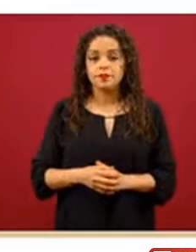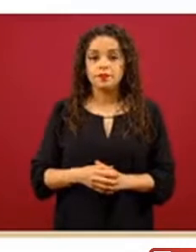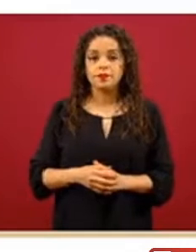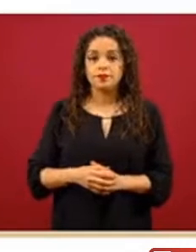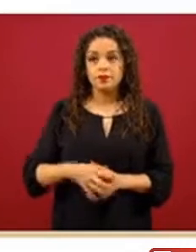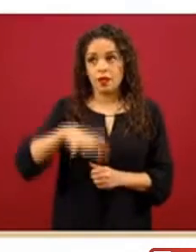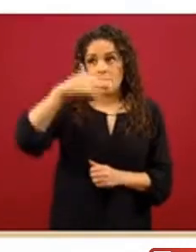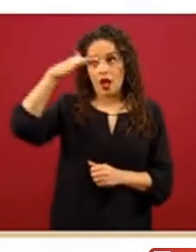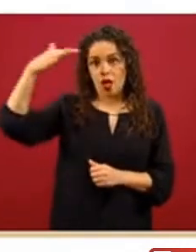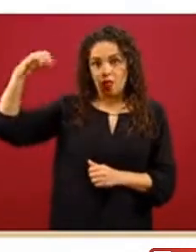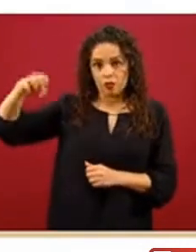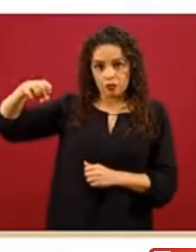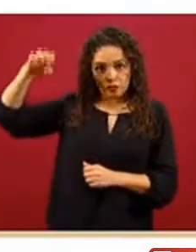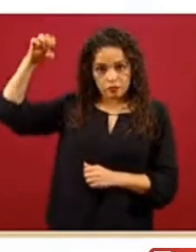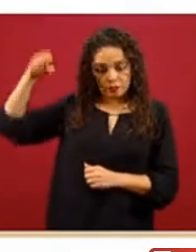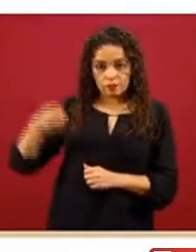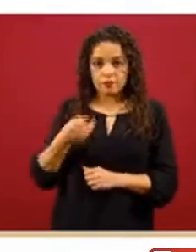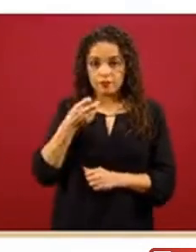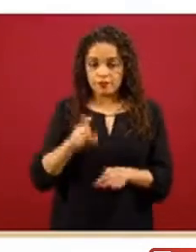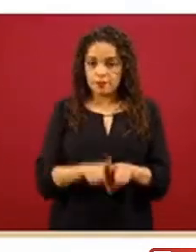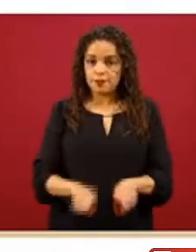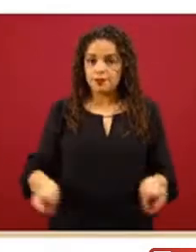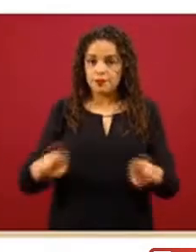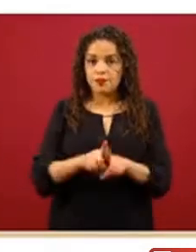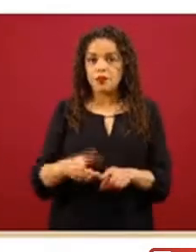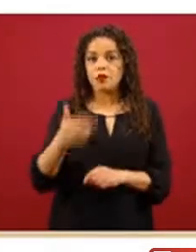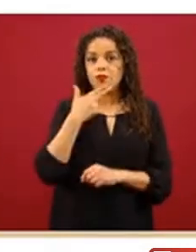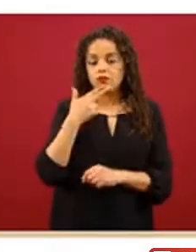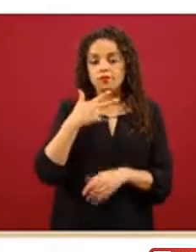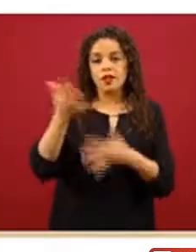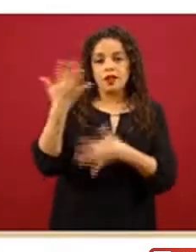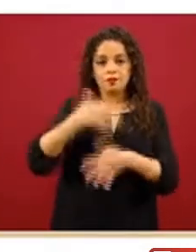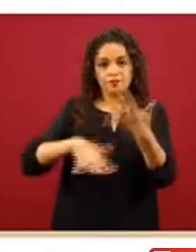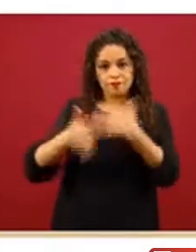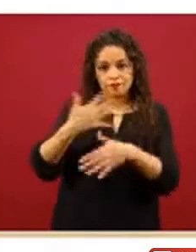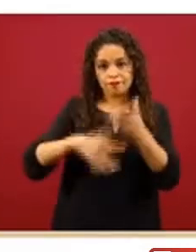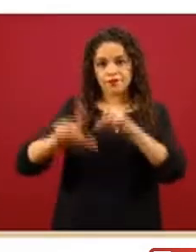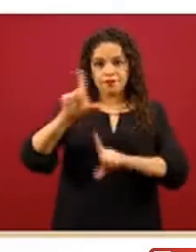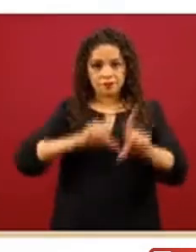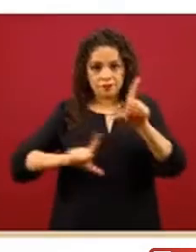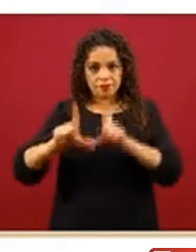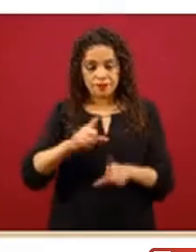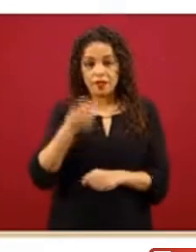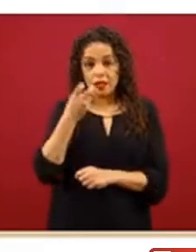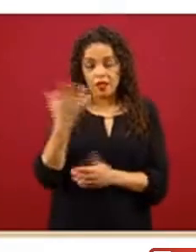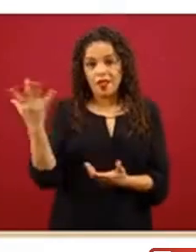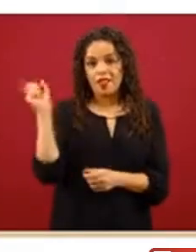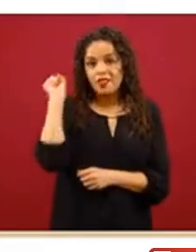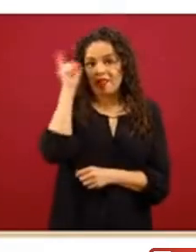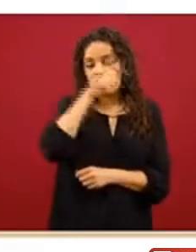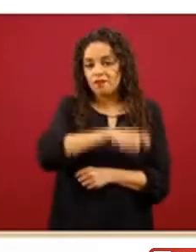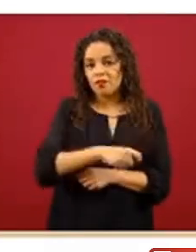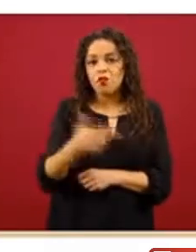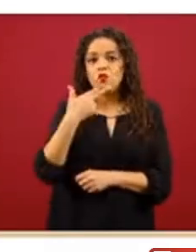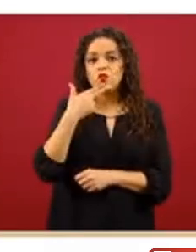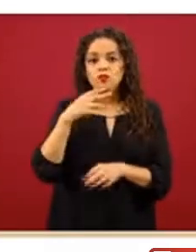adultos mayores, también aquellos que usan el lenguaje de señas, por ejemplo, es una barrera en esta parte de comunicación y